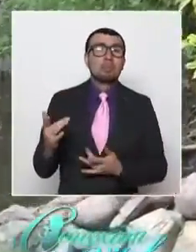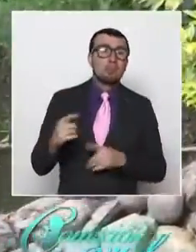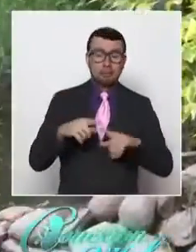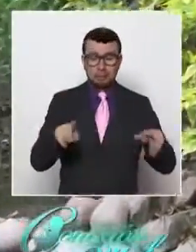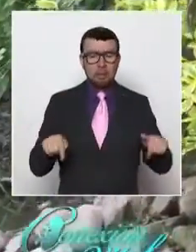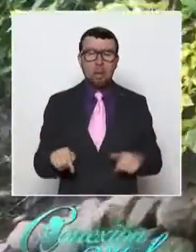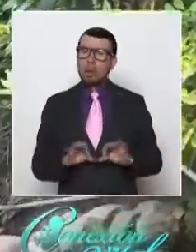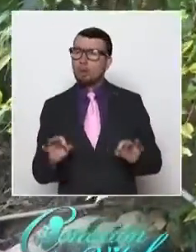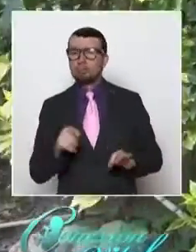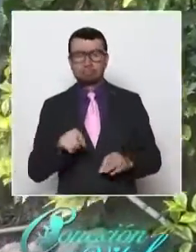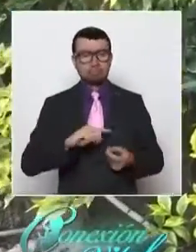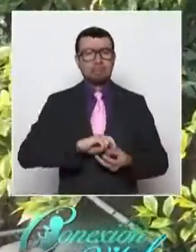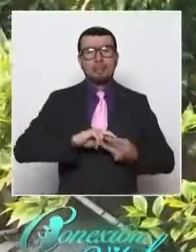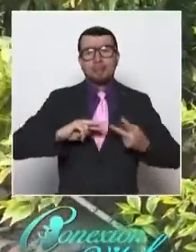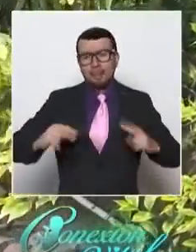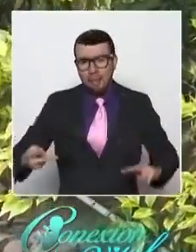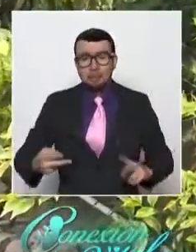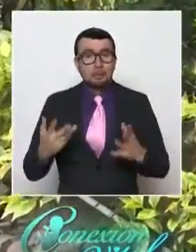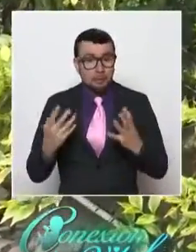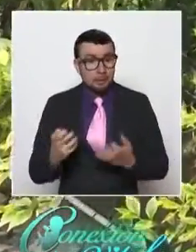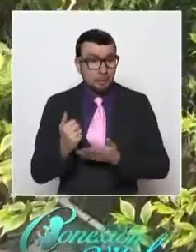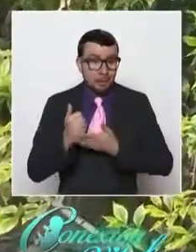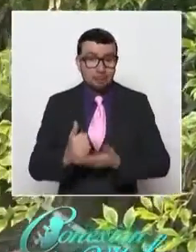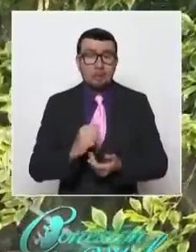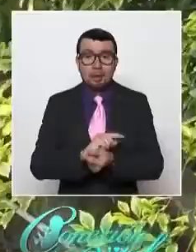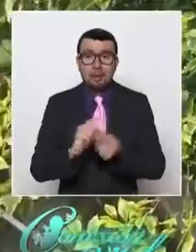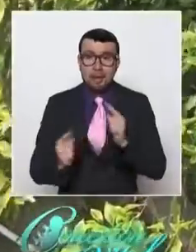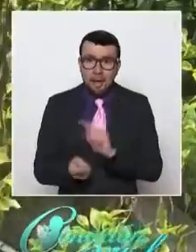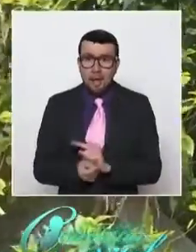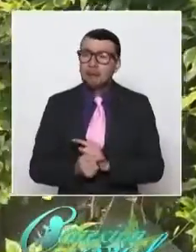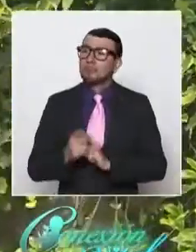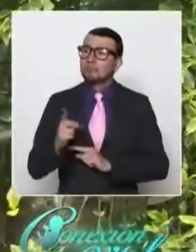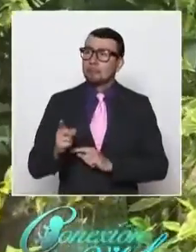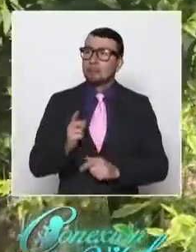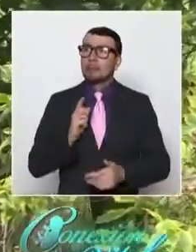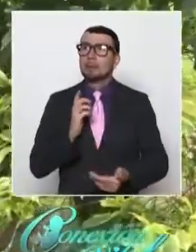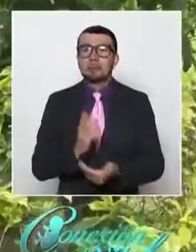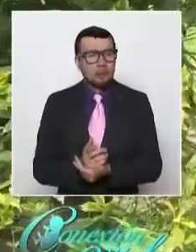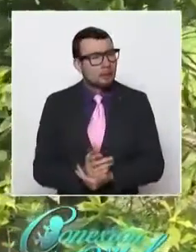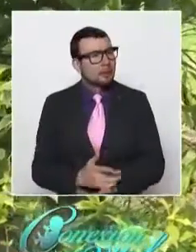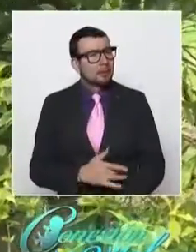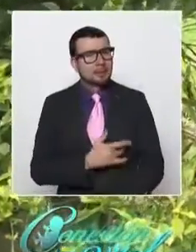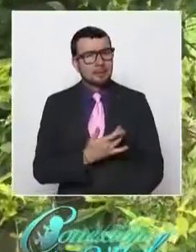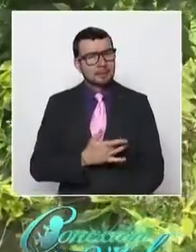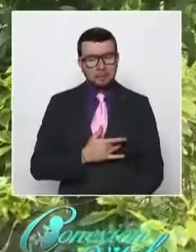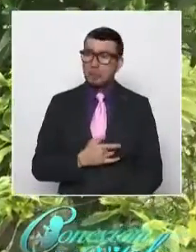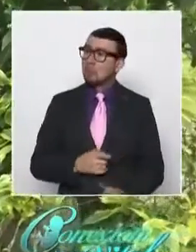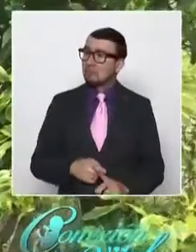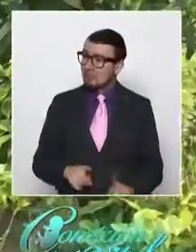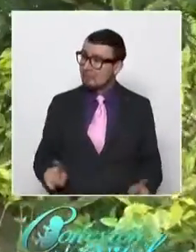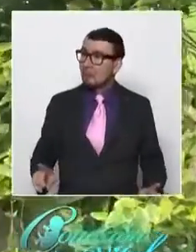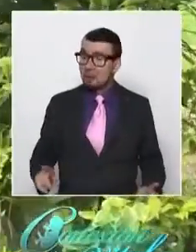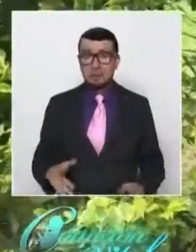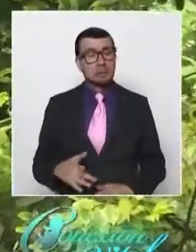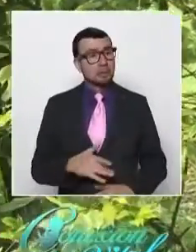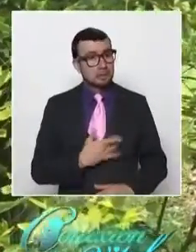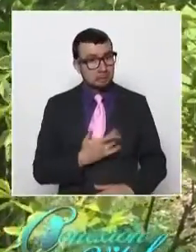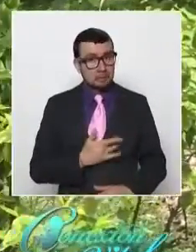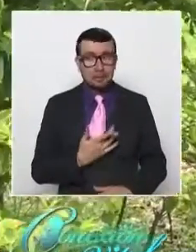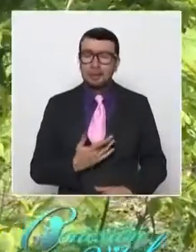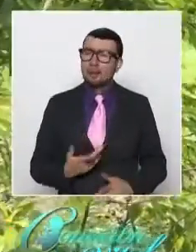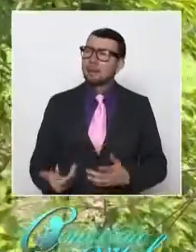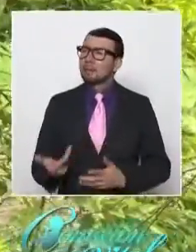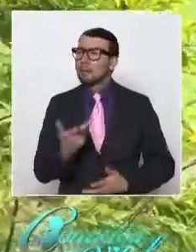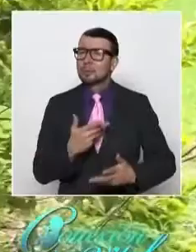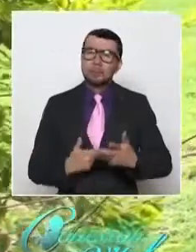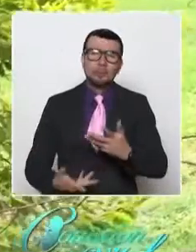consulta. Y acá queremos es que la gente empieza a sentir algo absolutamente diferente, algo